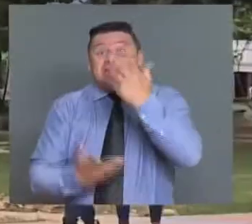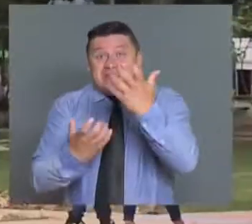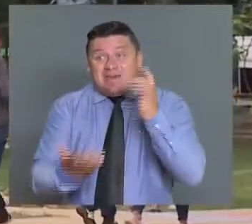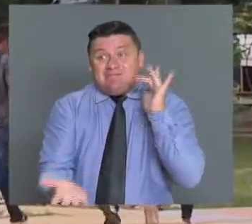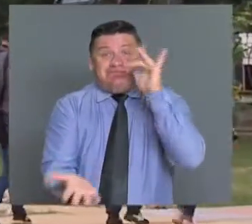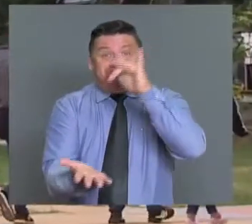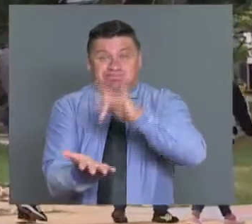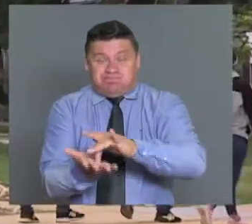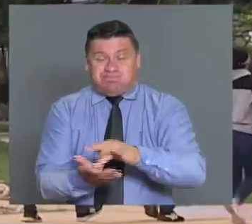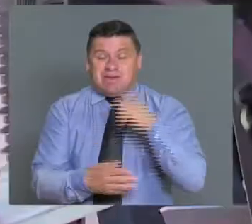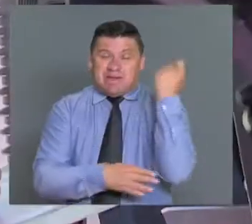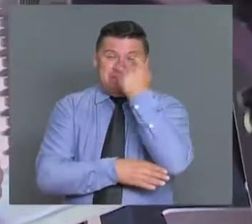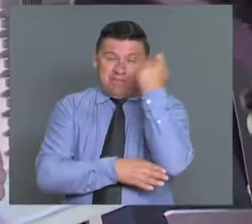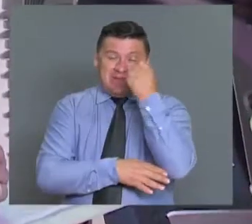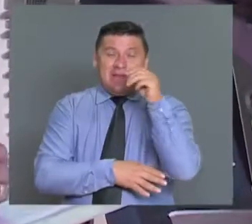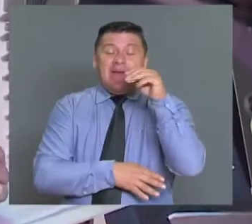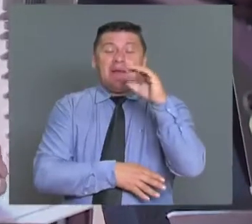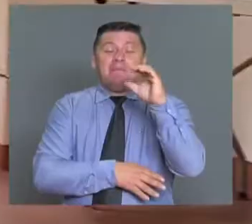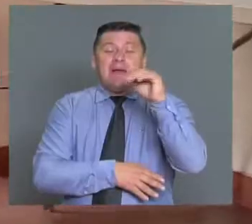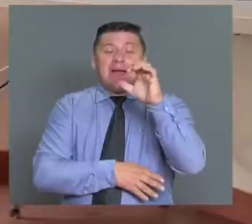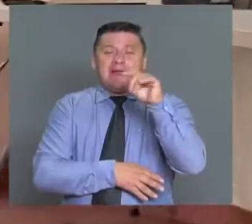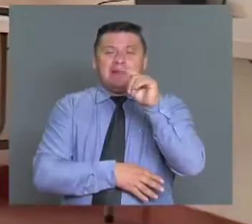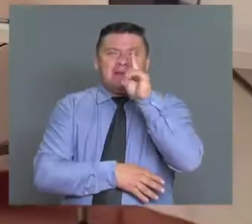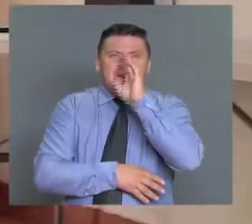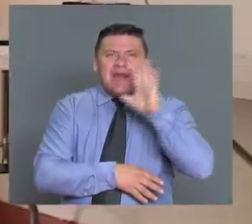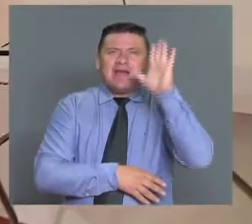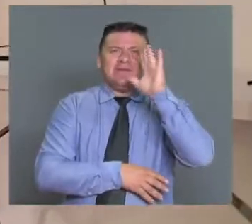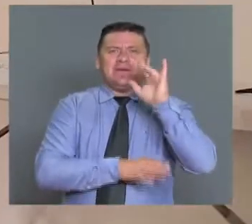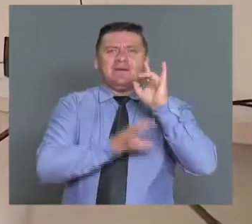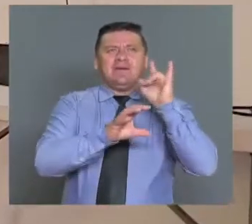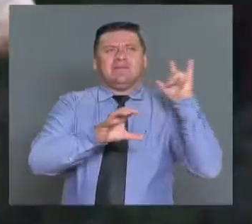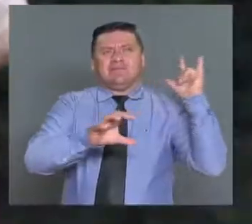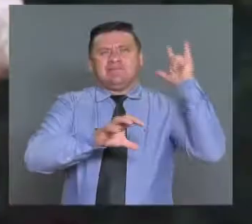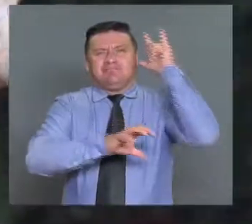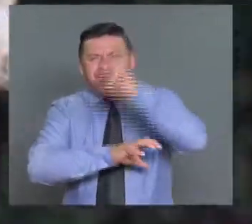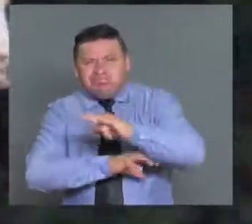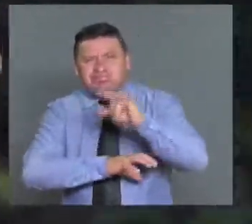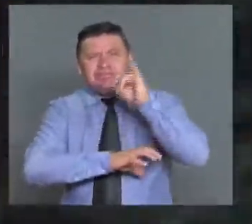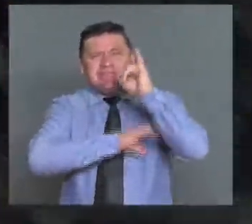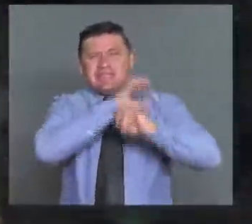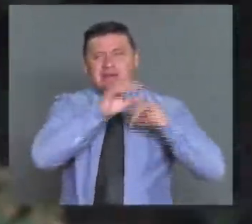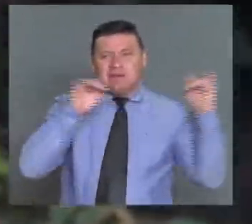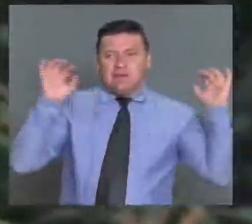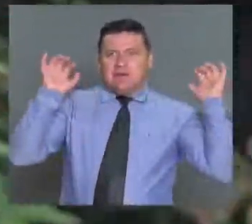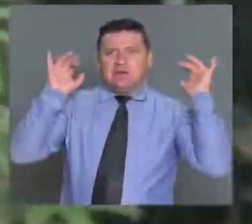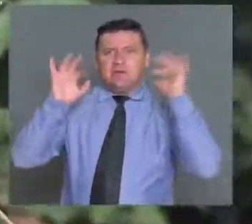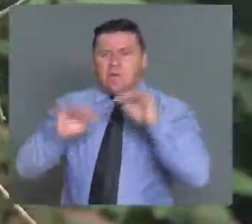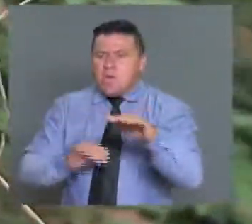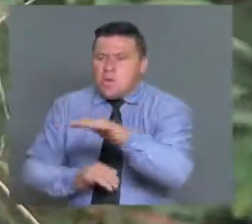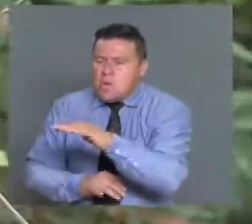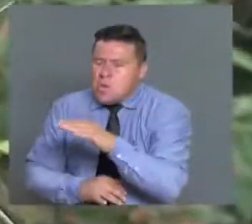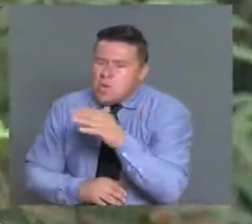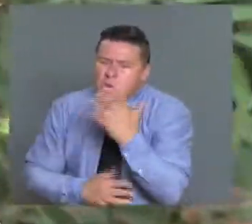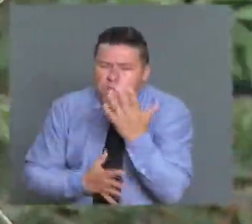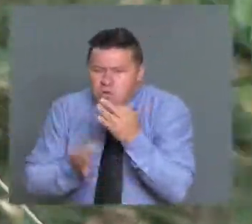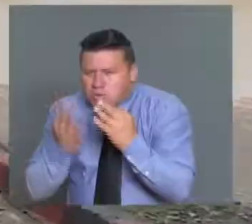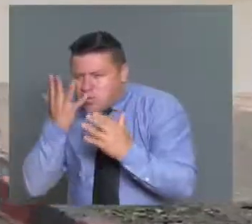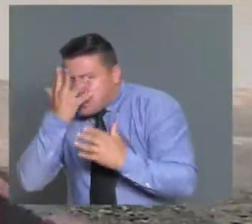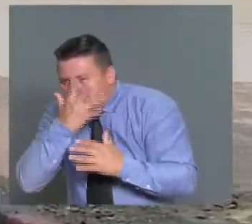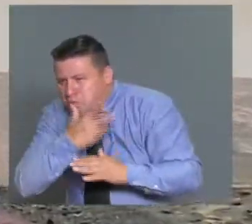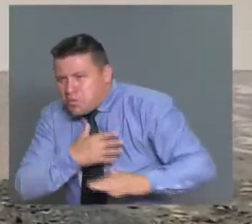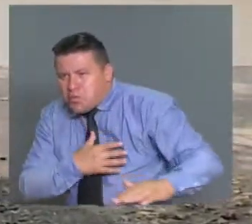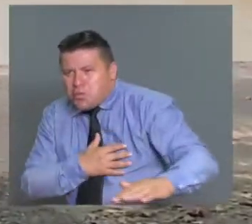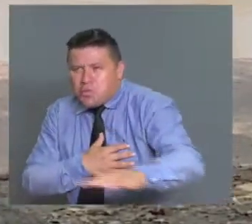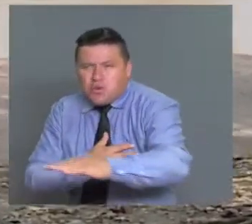Cristales en La Macarena Meta es el sueño de muchos nacionales y extranjeros, amantes de la naturaleza y de los fenómenos inexplicables. Para llegar a